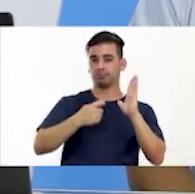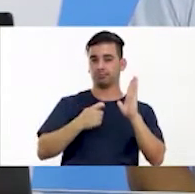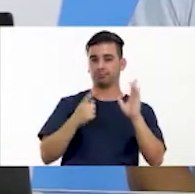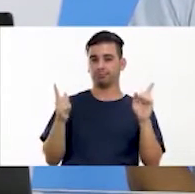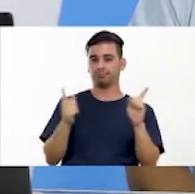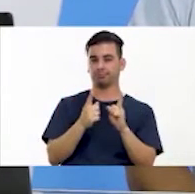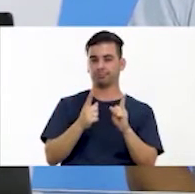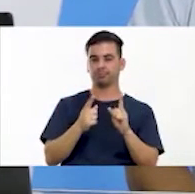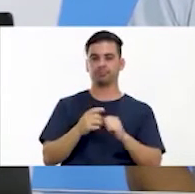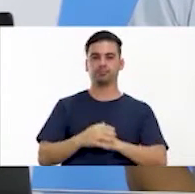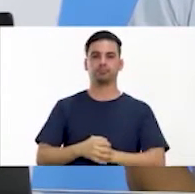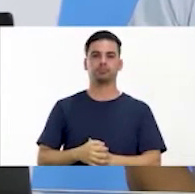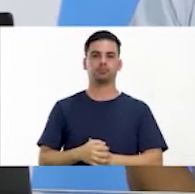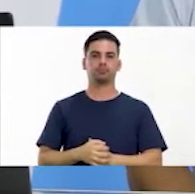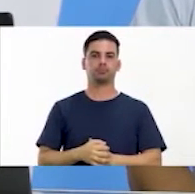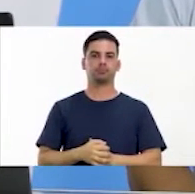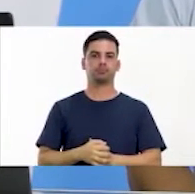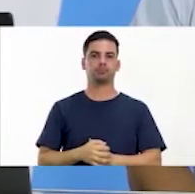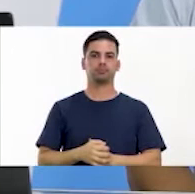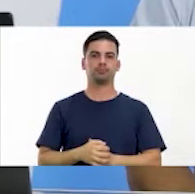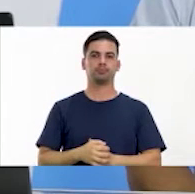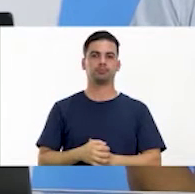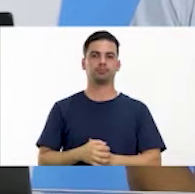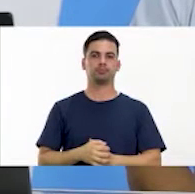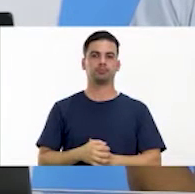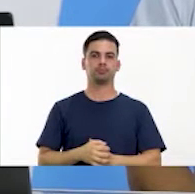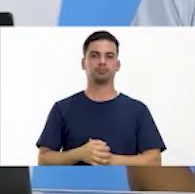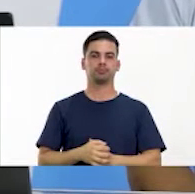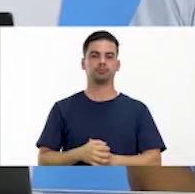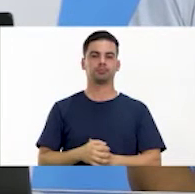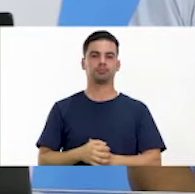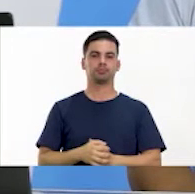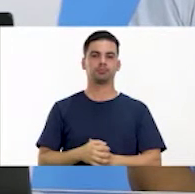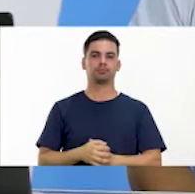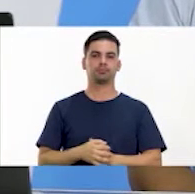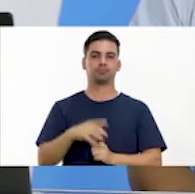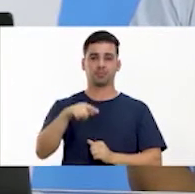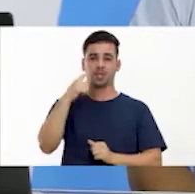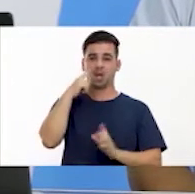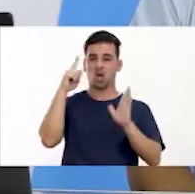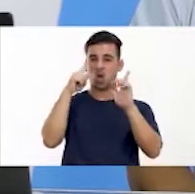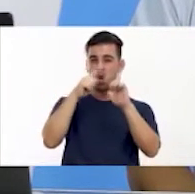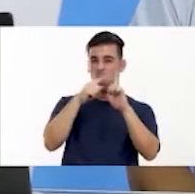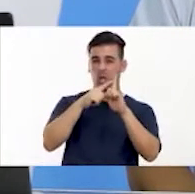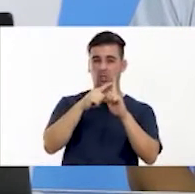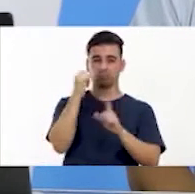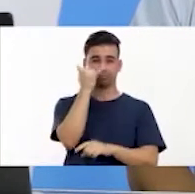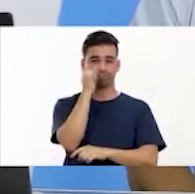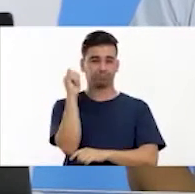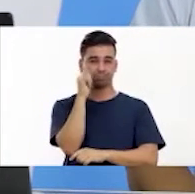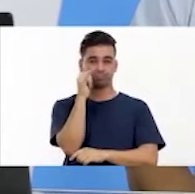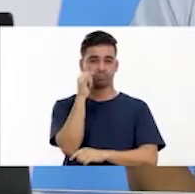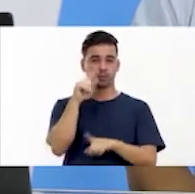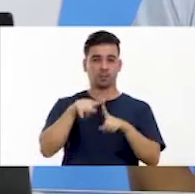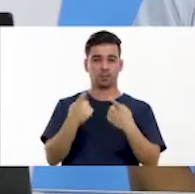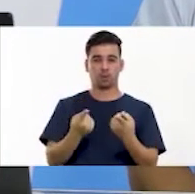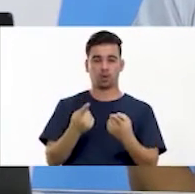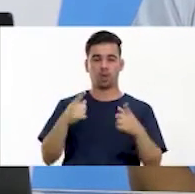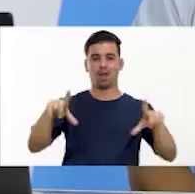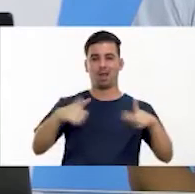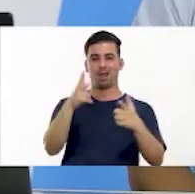del canal Caribe que realizó en ocasión de conmemorarse el 20